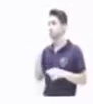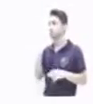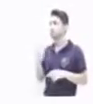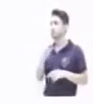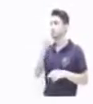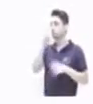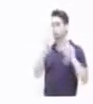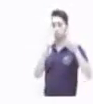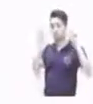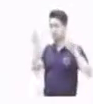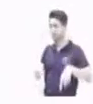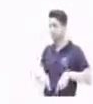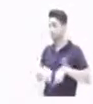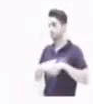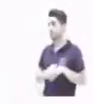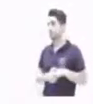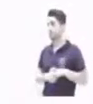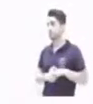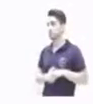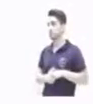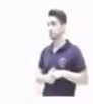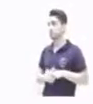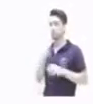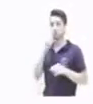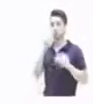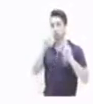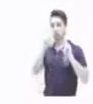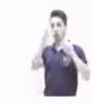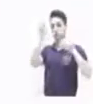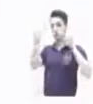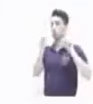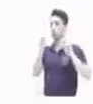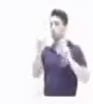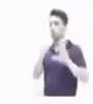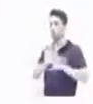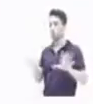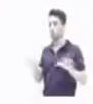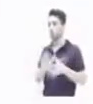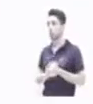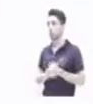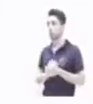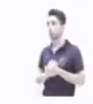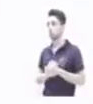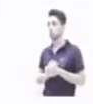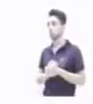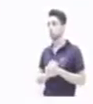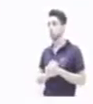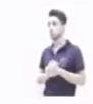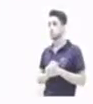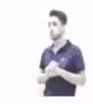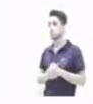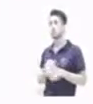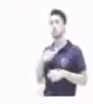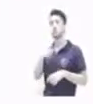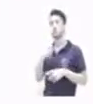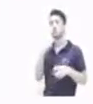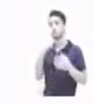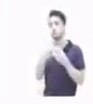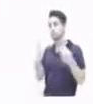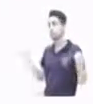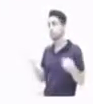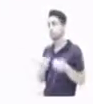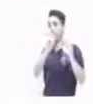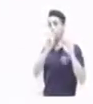sería 2 y 1. Este 2 lo puedo simplificar con este 2, que sería 1 nada más. Entonces, esto